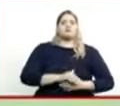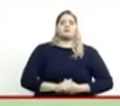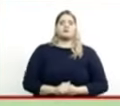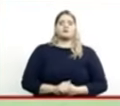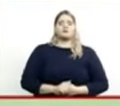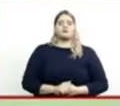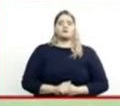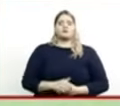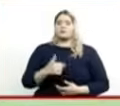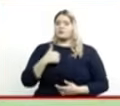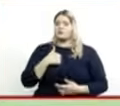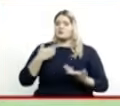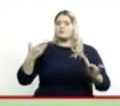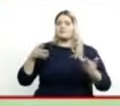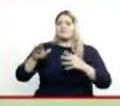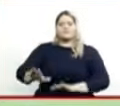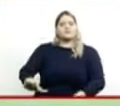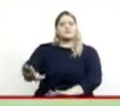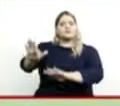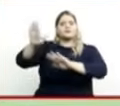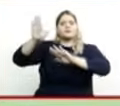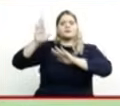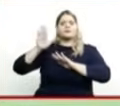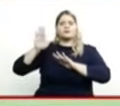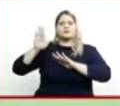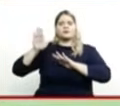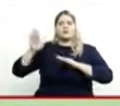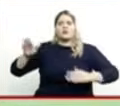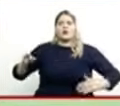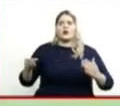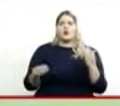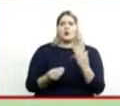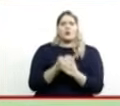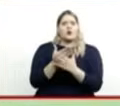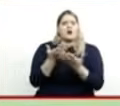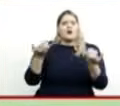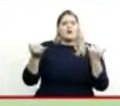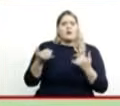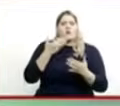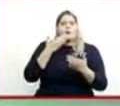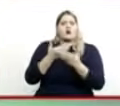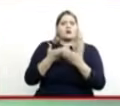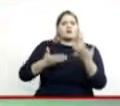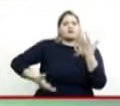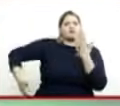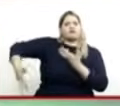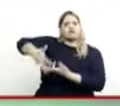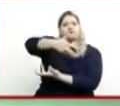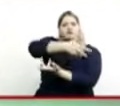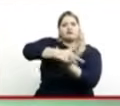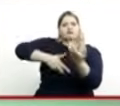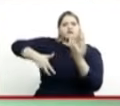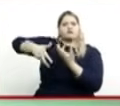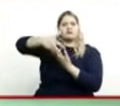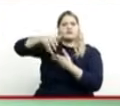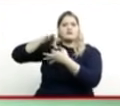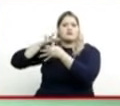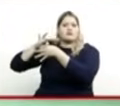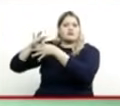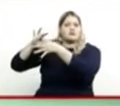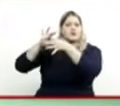Prometí una nueva dimensión de las relaciones internacionales con soberanía